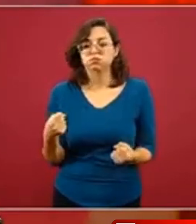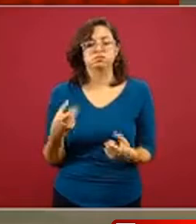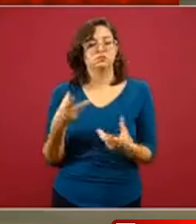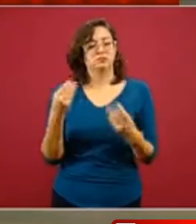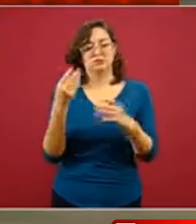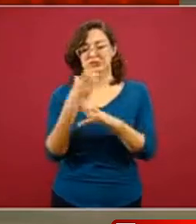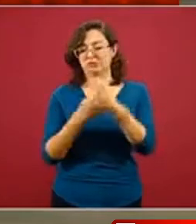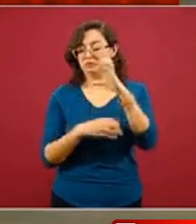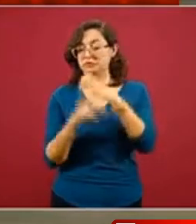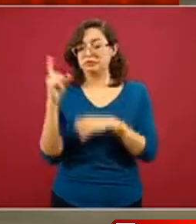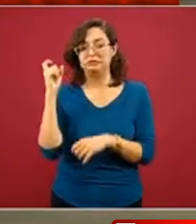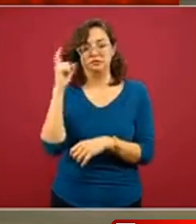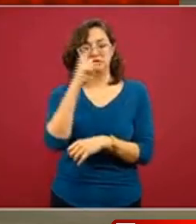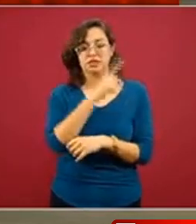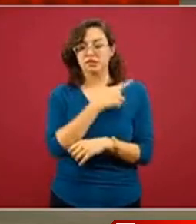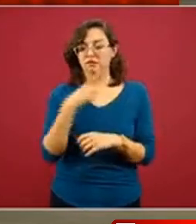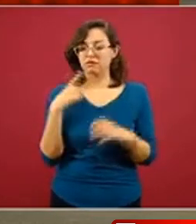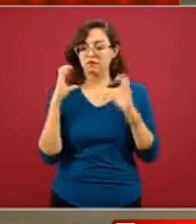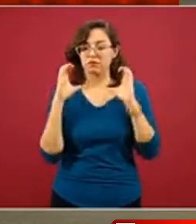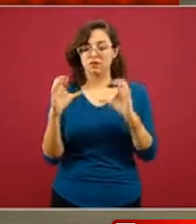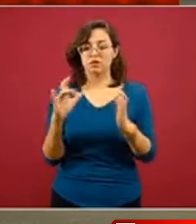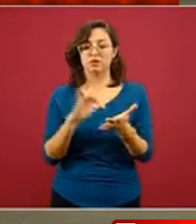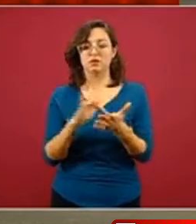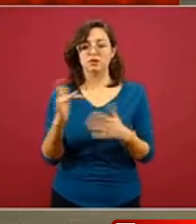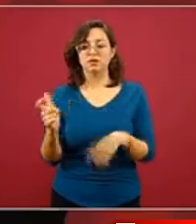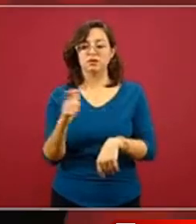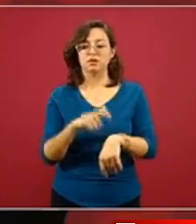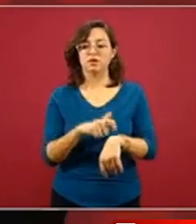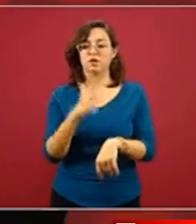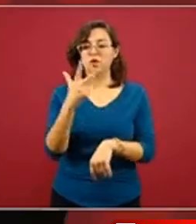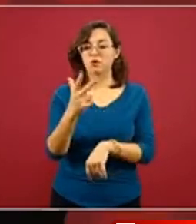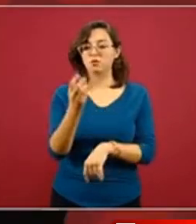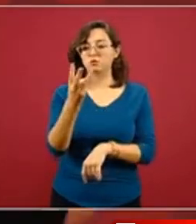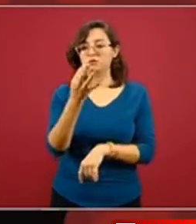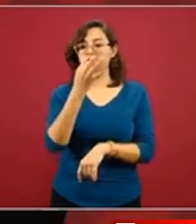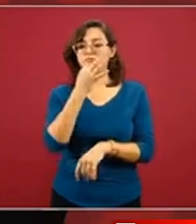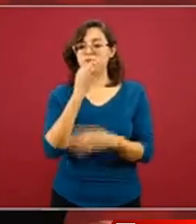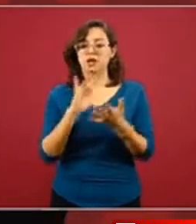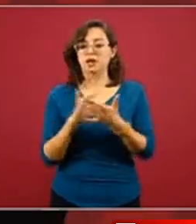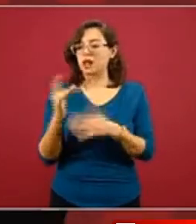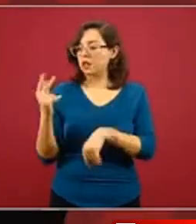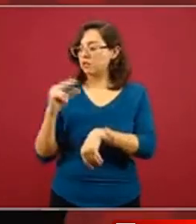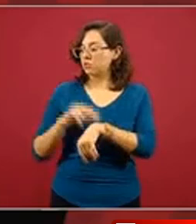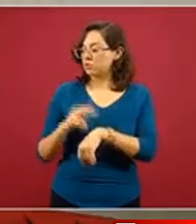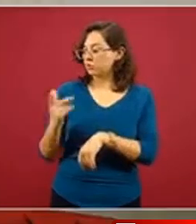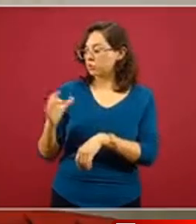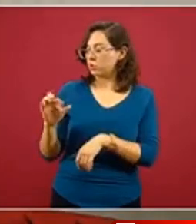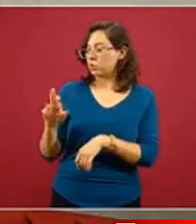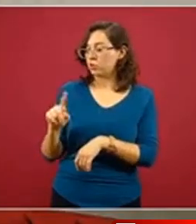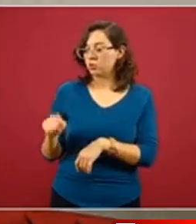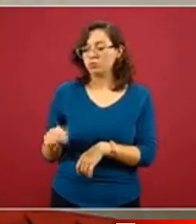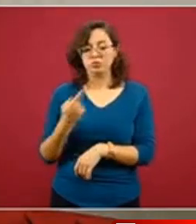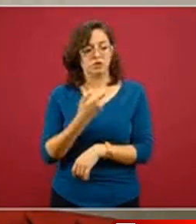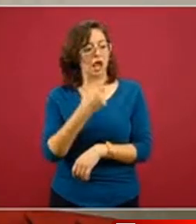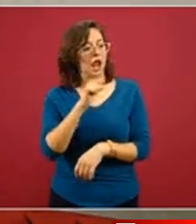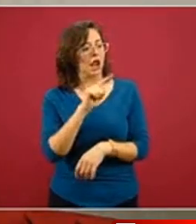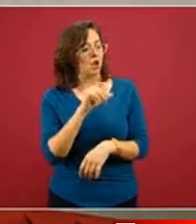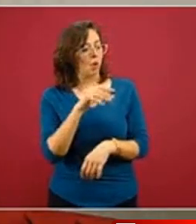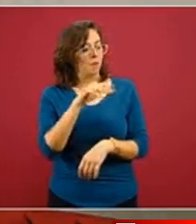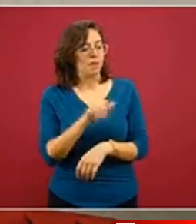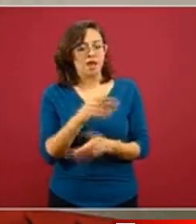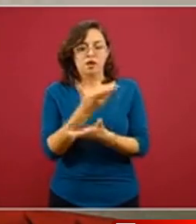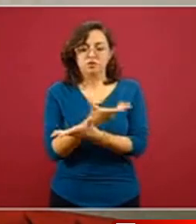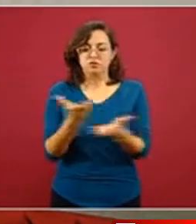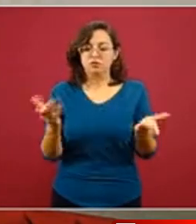muchas complicaciones. Gracias. Son las 20:03. Le agradezco al doctor Cruz Vega, doctora Lomía, les agradezco a todos